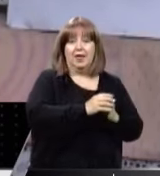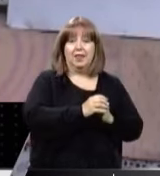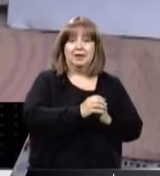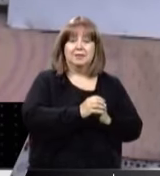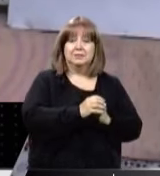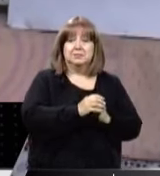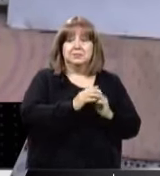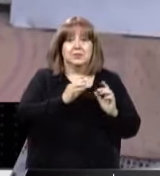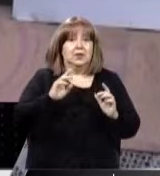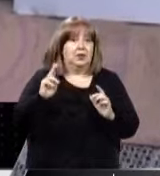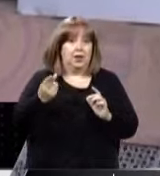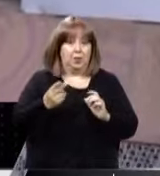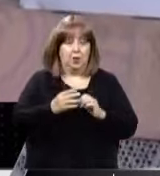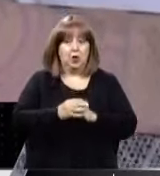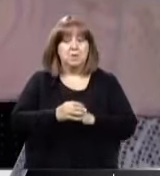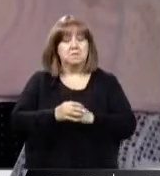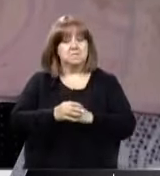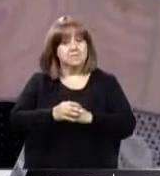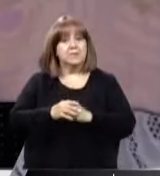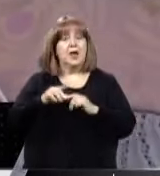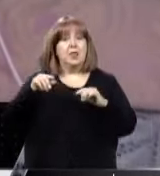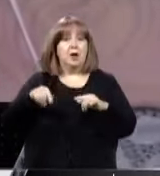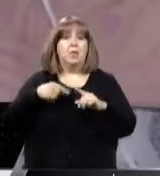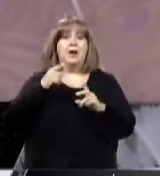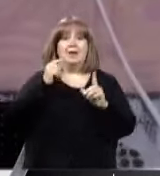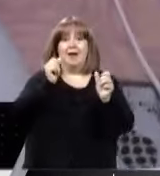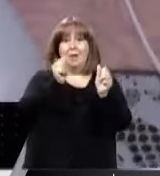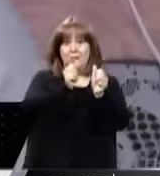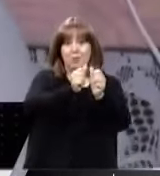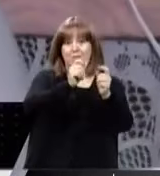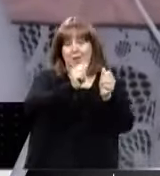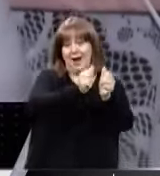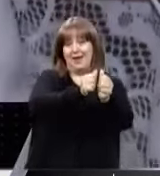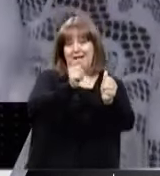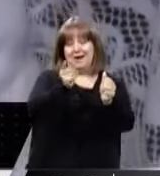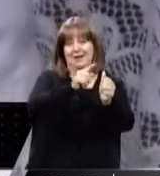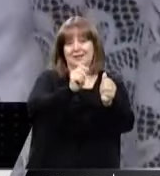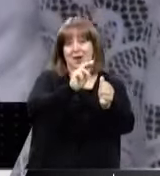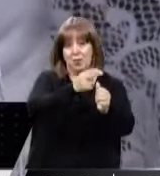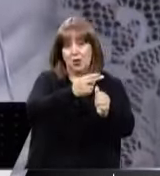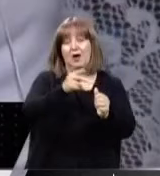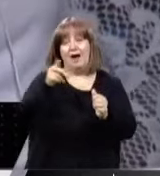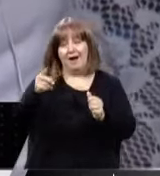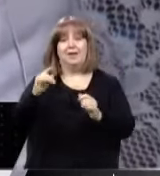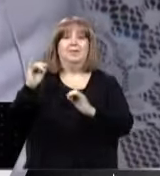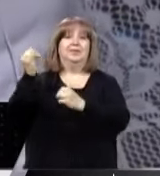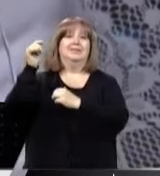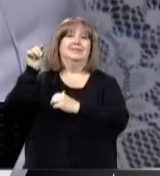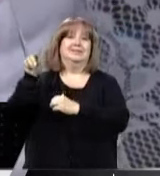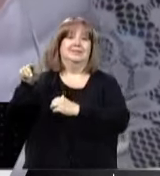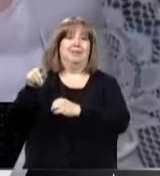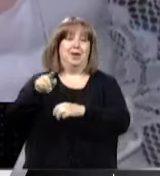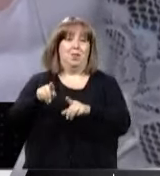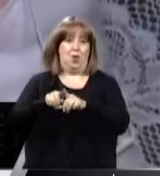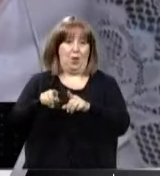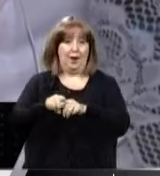había envenenado también a Elías. Estoy con Soledad. ¿Qué tal, Soledad? Gracias por recibirnos. Sí, buenas tardes. Mañana te